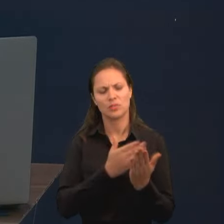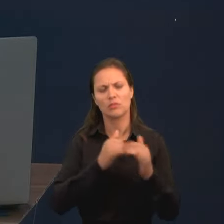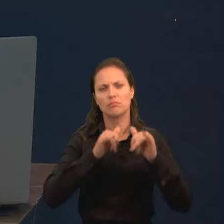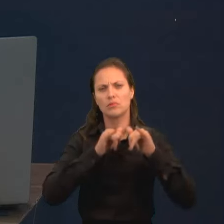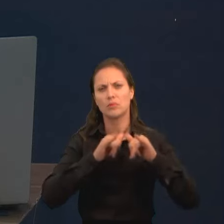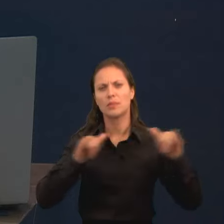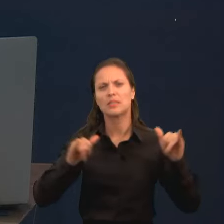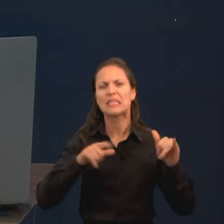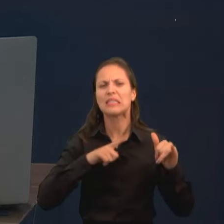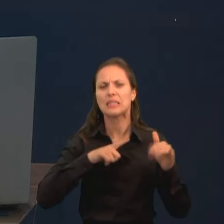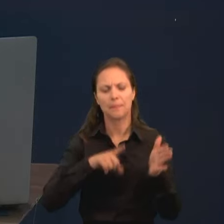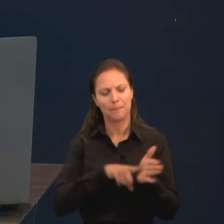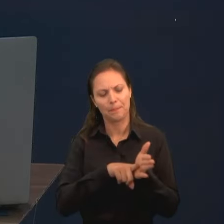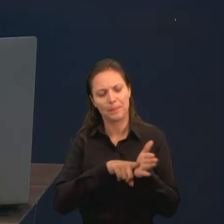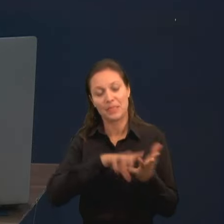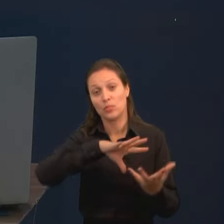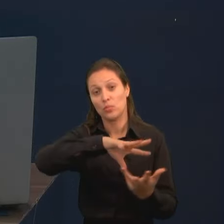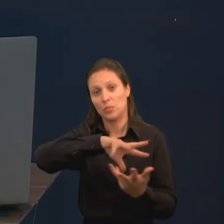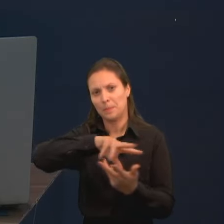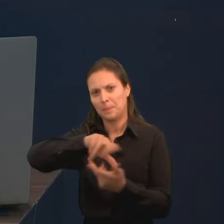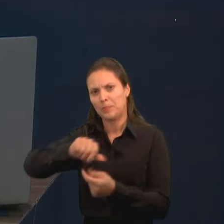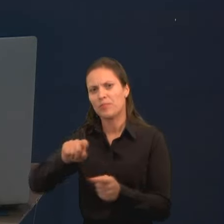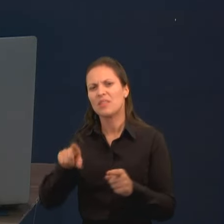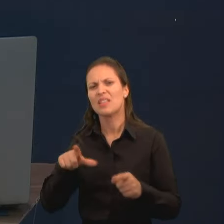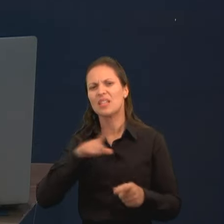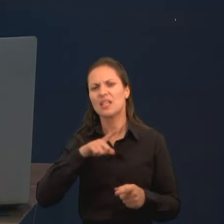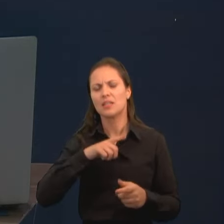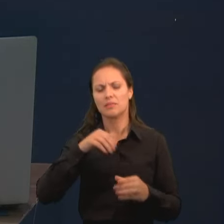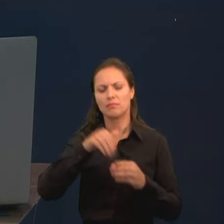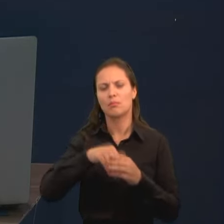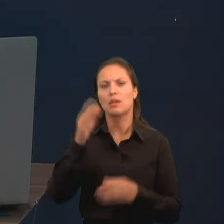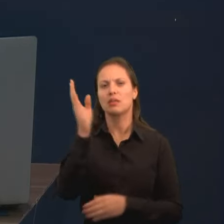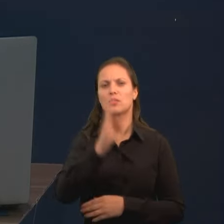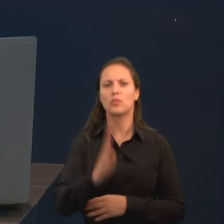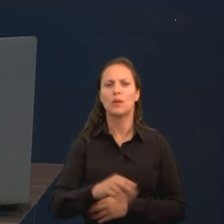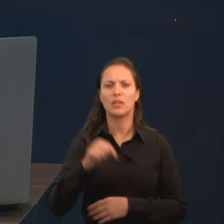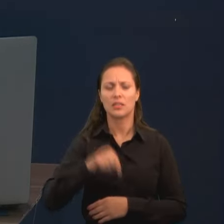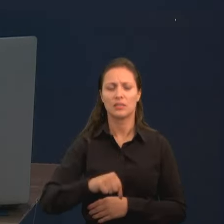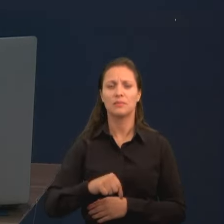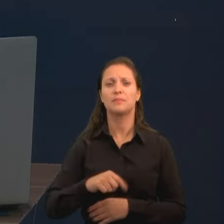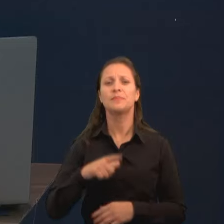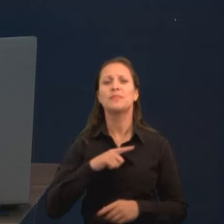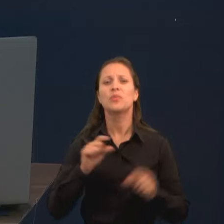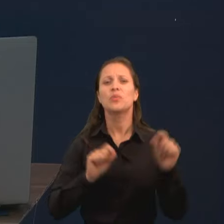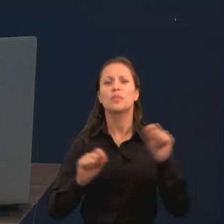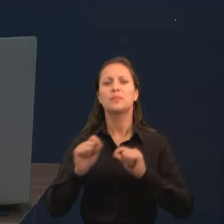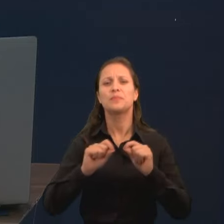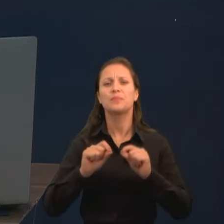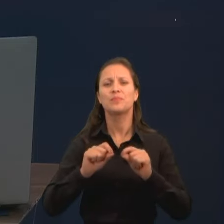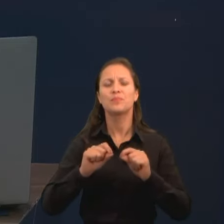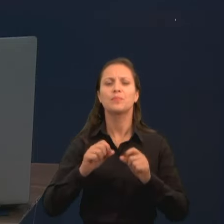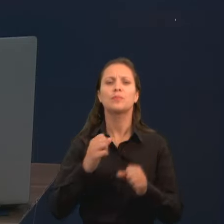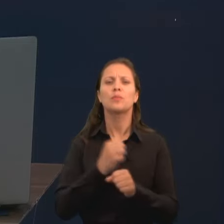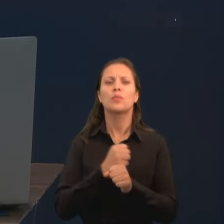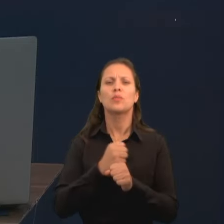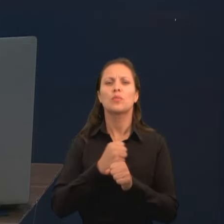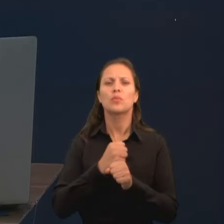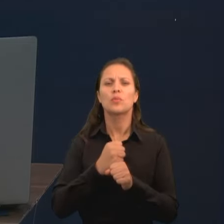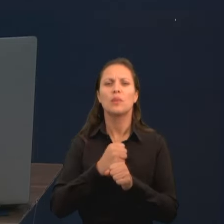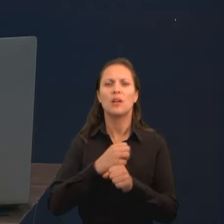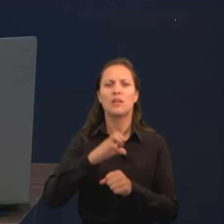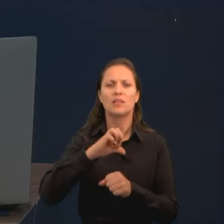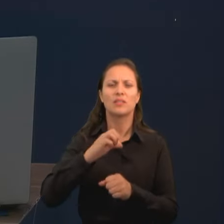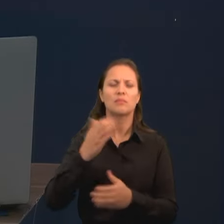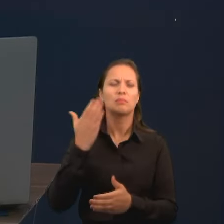publicó una investigación, una encuesta que involucraba a Brasil, y en el escenario brasileño que tenemos hoy es que en los